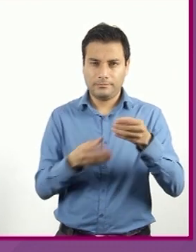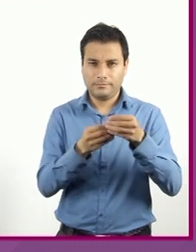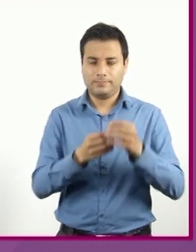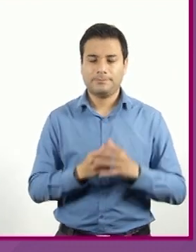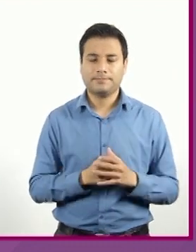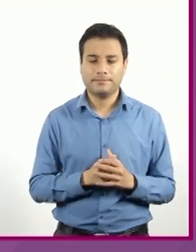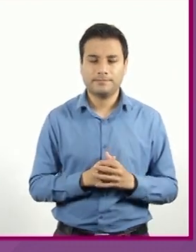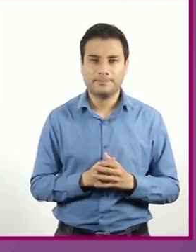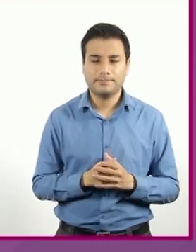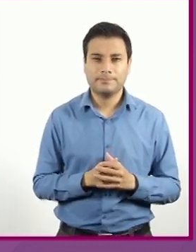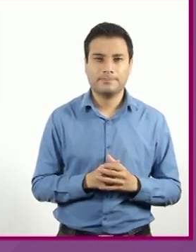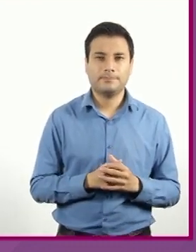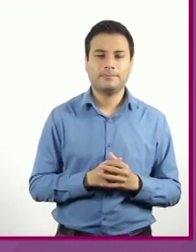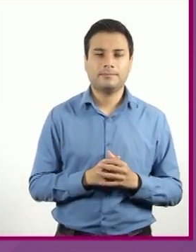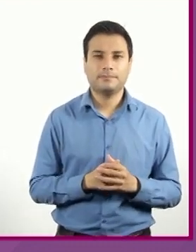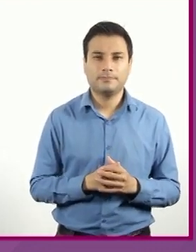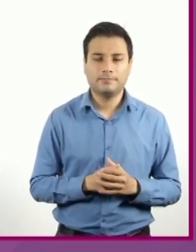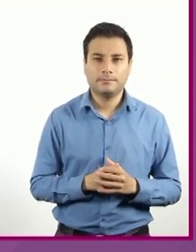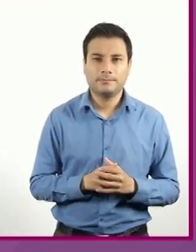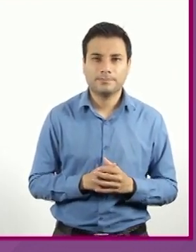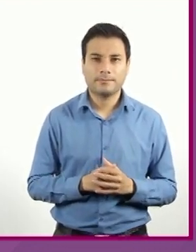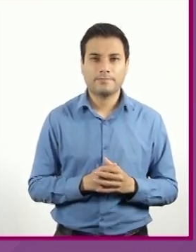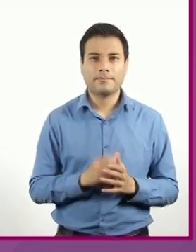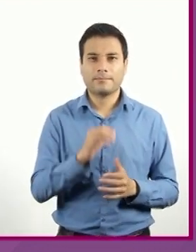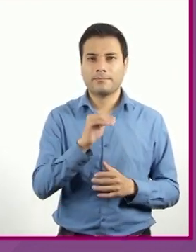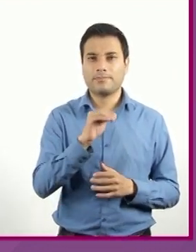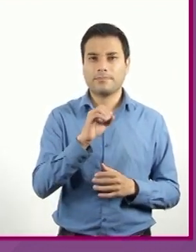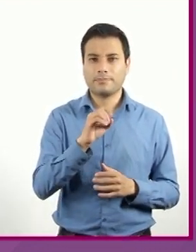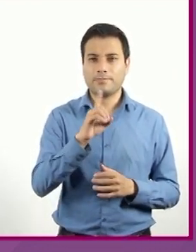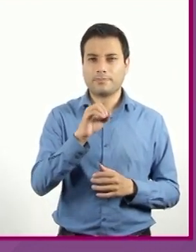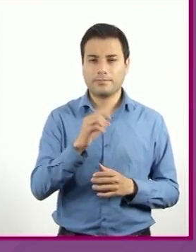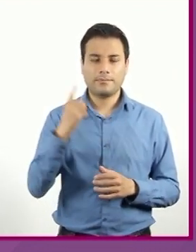solicitada. 4. Modo imperativo.